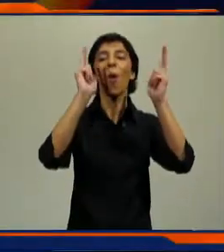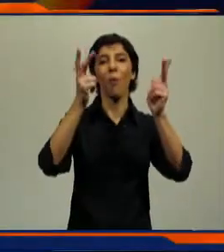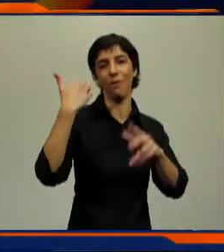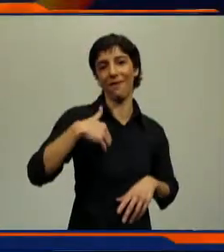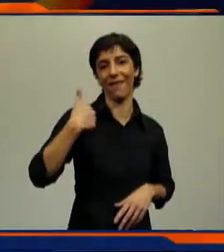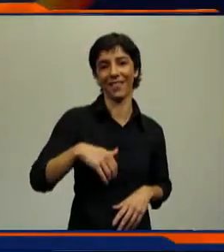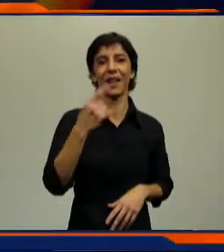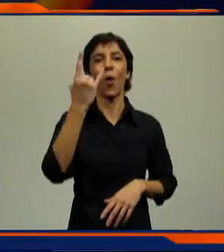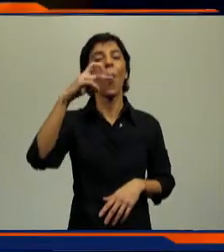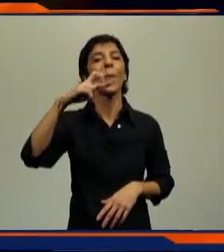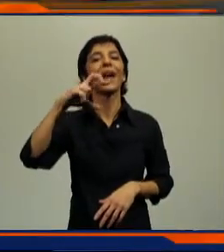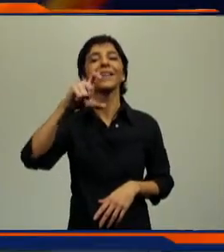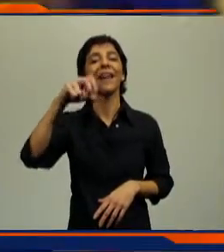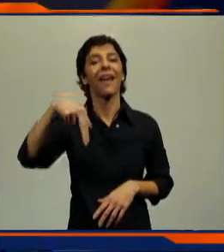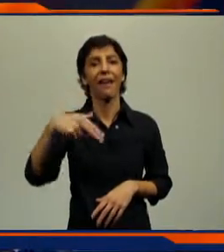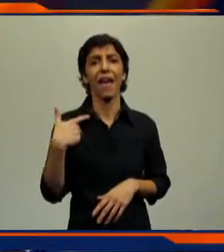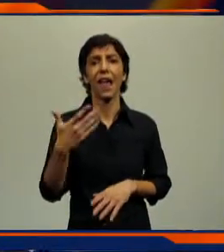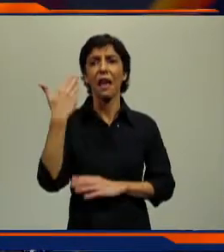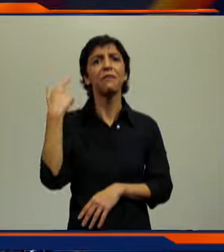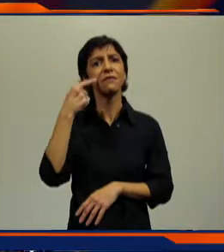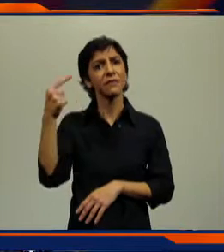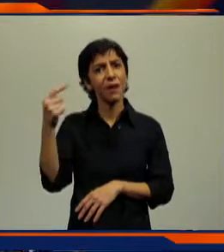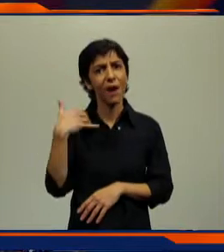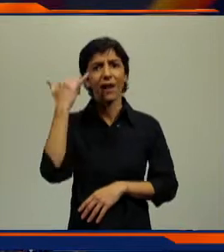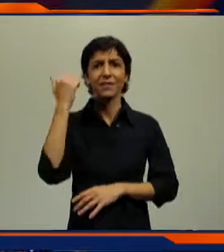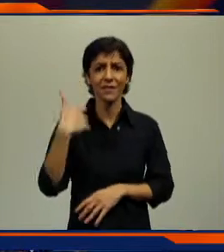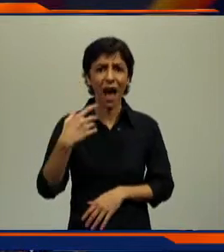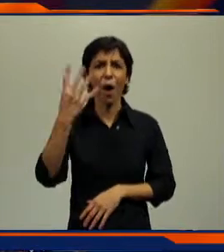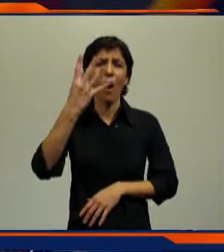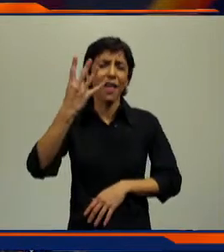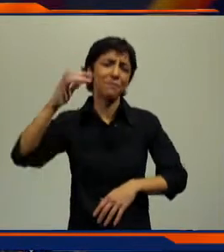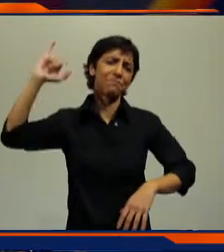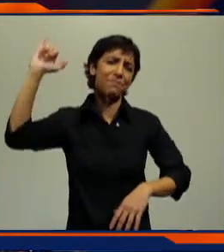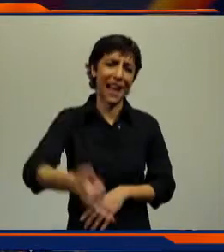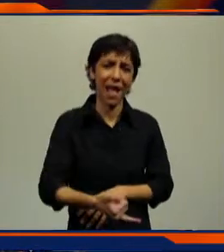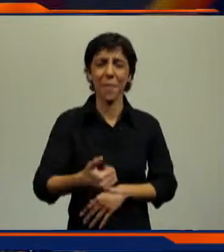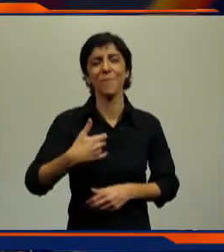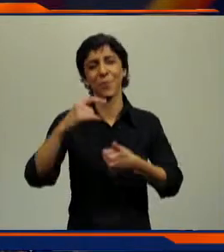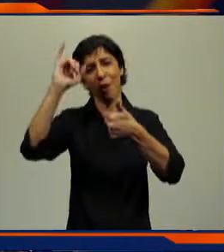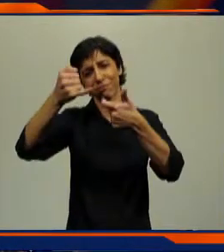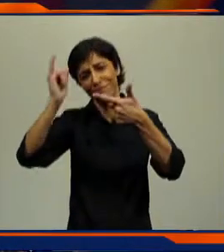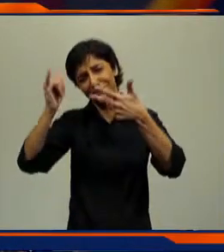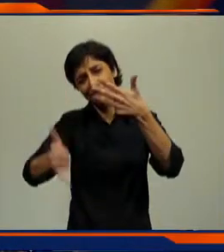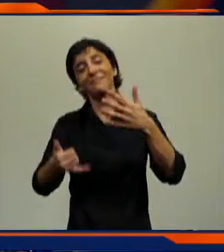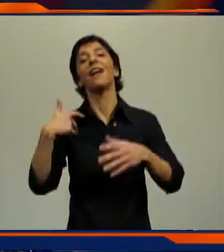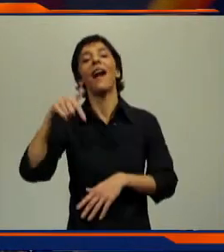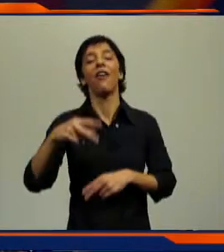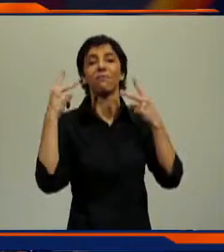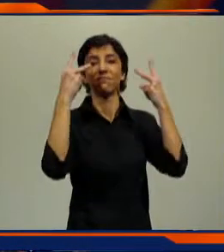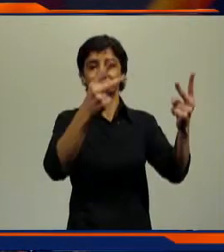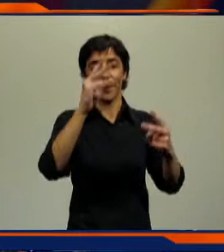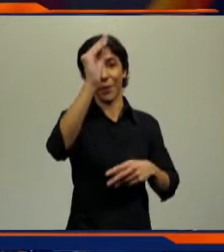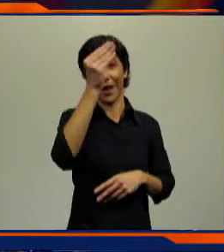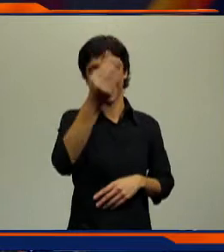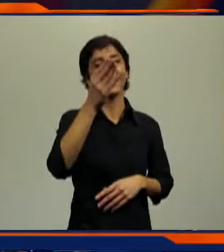UPCN, a semanas nomás de haber conseguido el tetracampeonato de la Liga Argentina, viajó para Belo Horizonte, para Brasil,